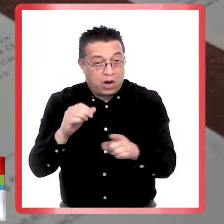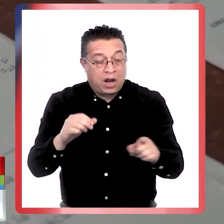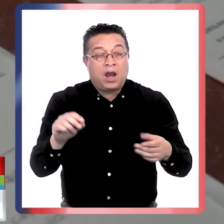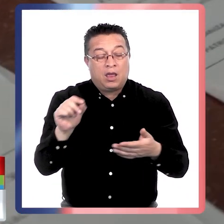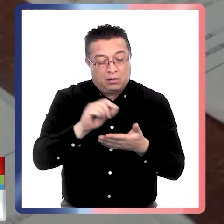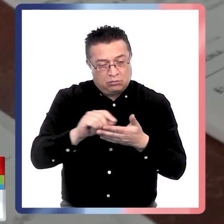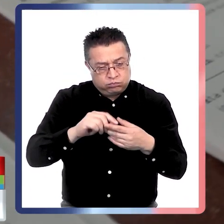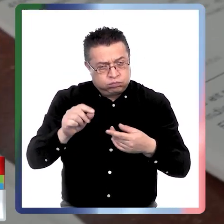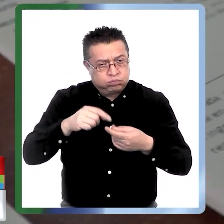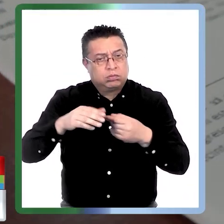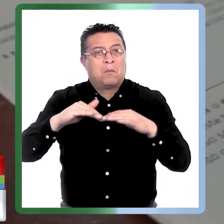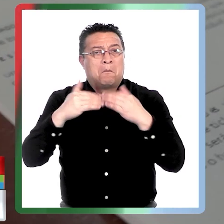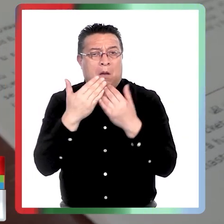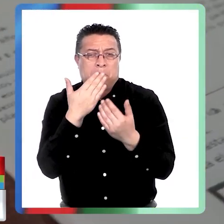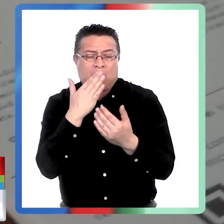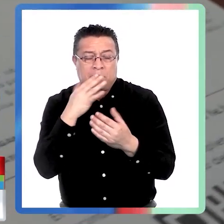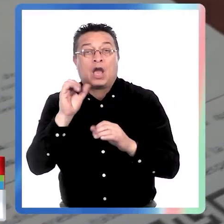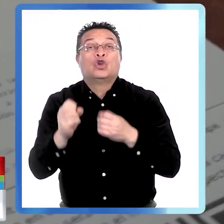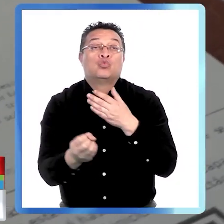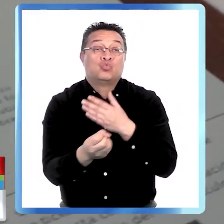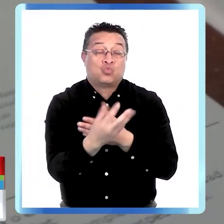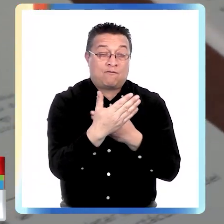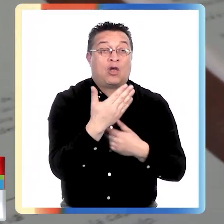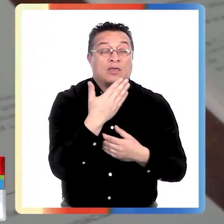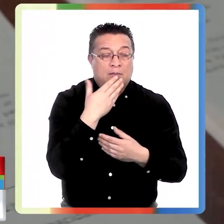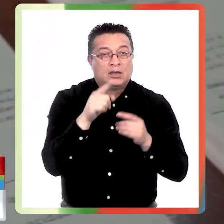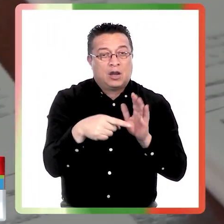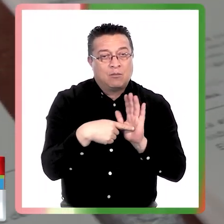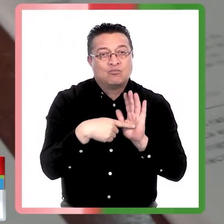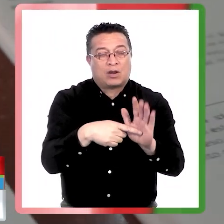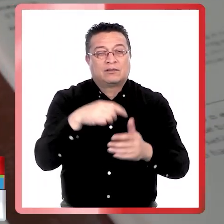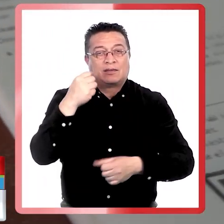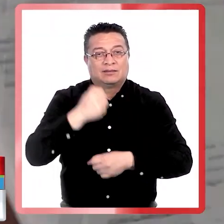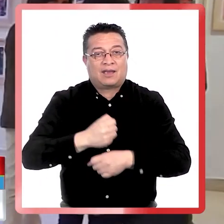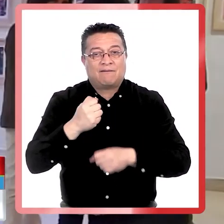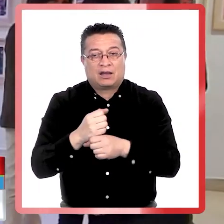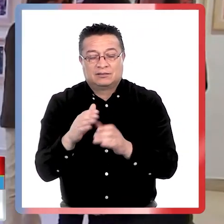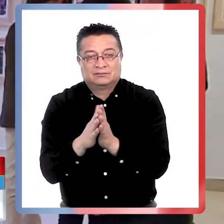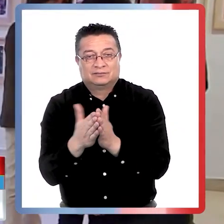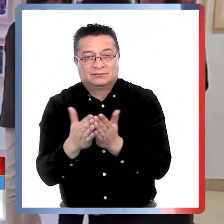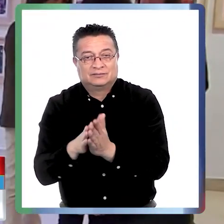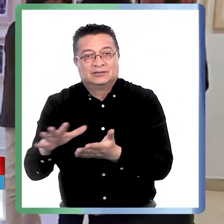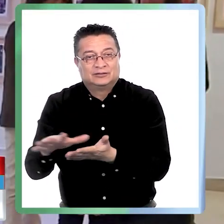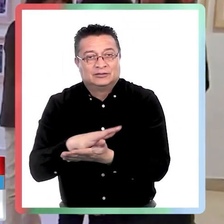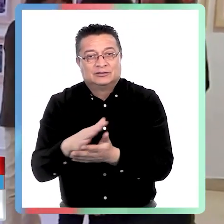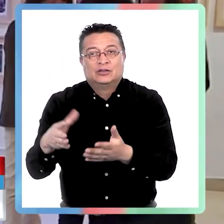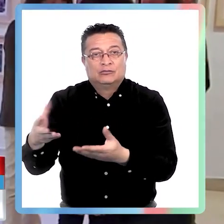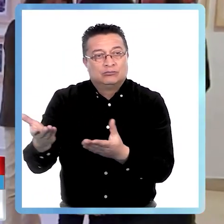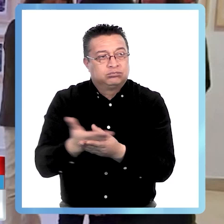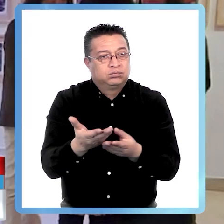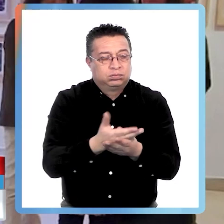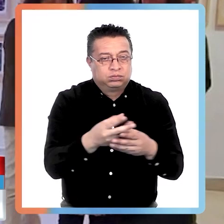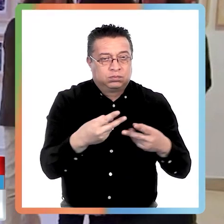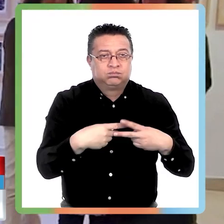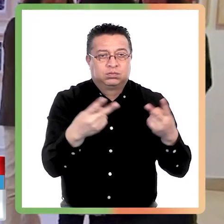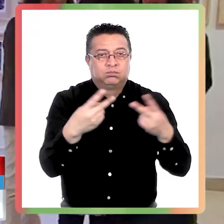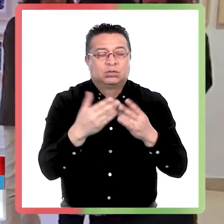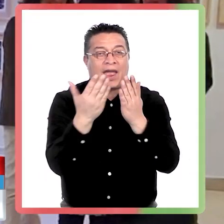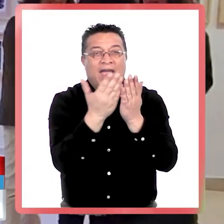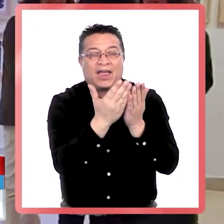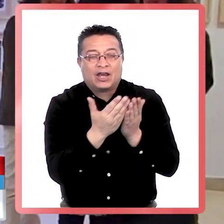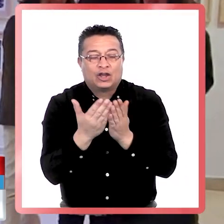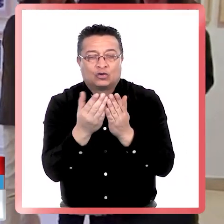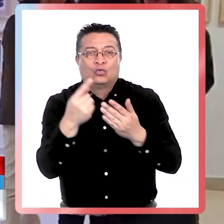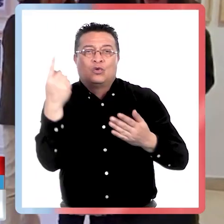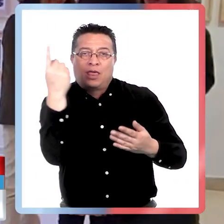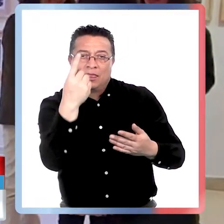ilustradores emergentes y consagrados, además de mostrar el trabajo de editoriales, colectivos de ilustración,